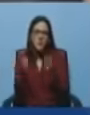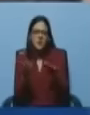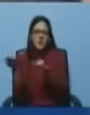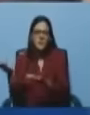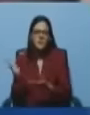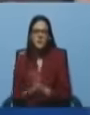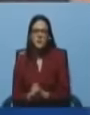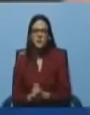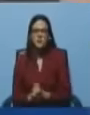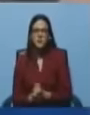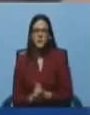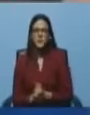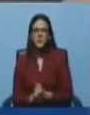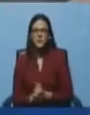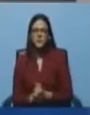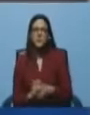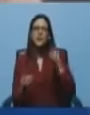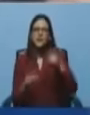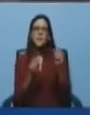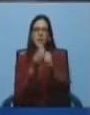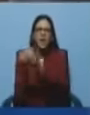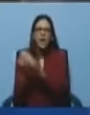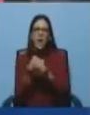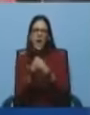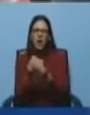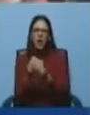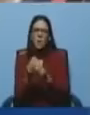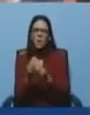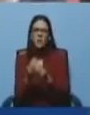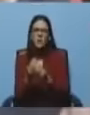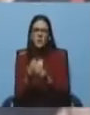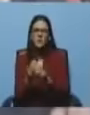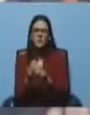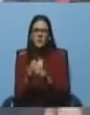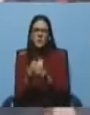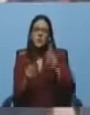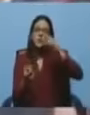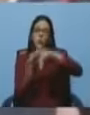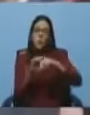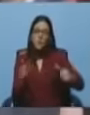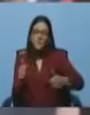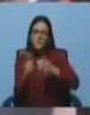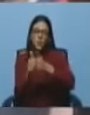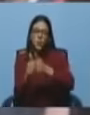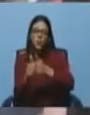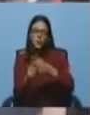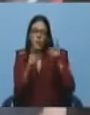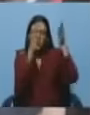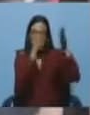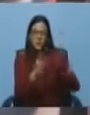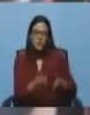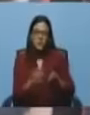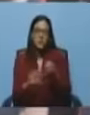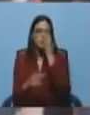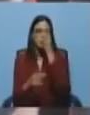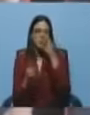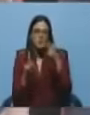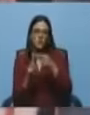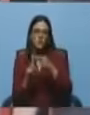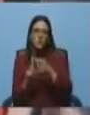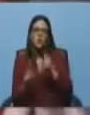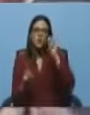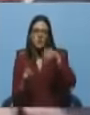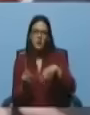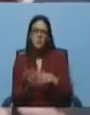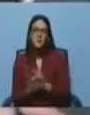Putin. Lo acompaña también, como hemos mencionado, la primera combatiente de la República Bolivariana de